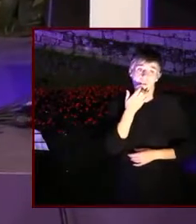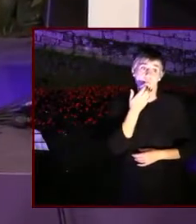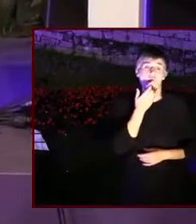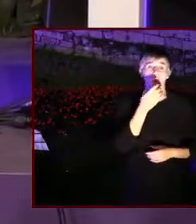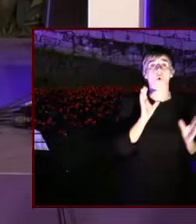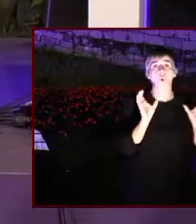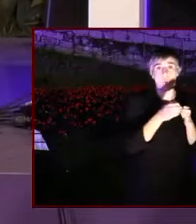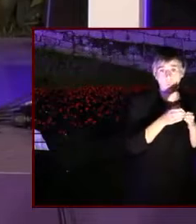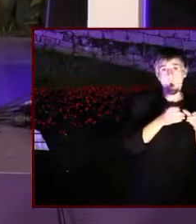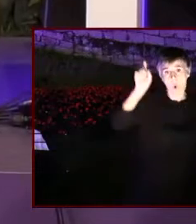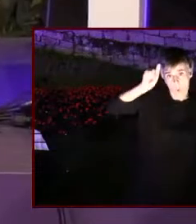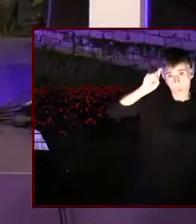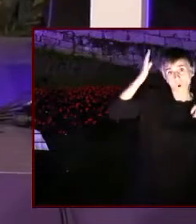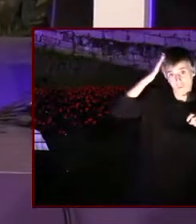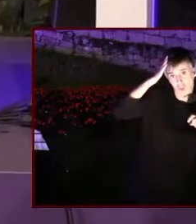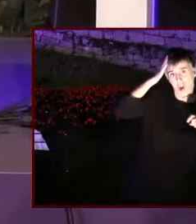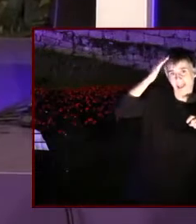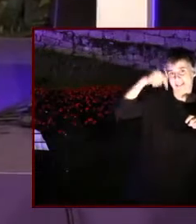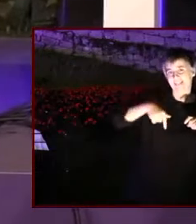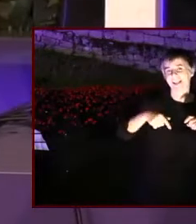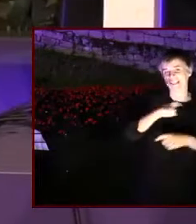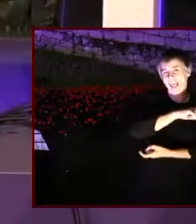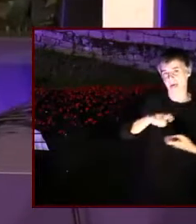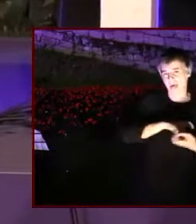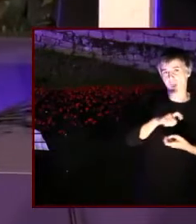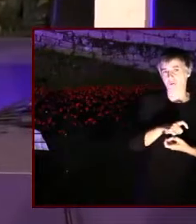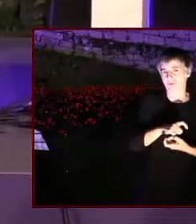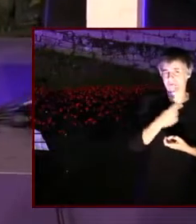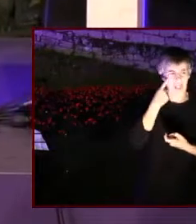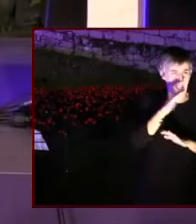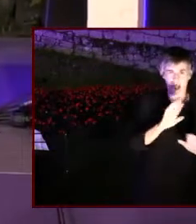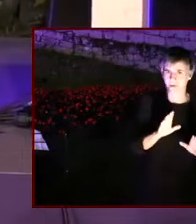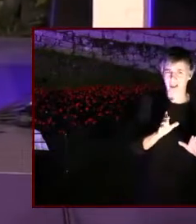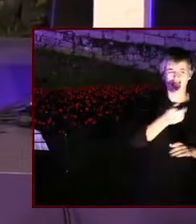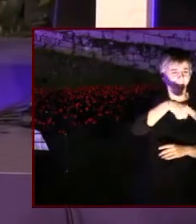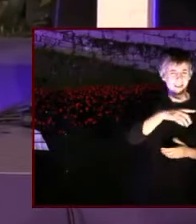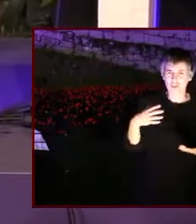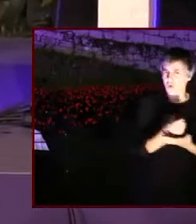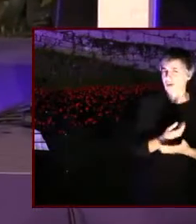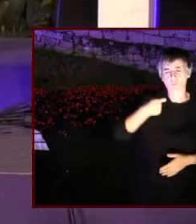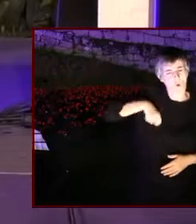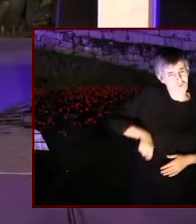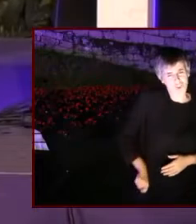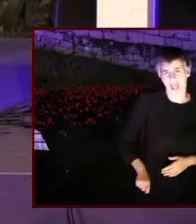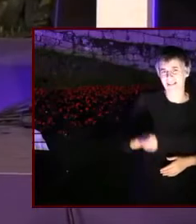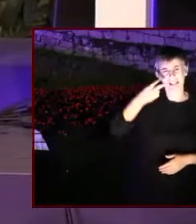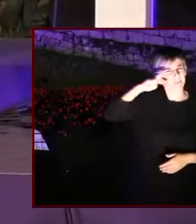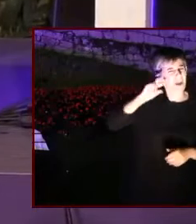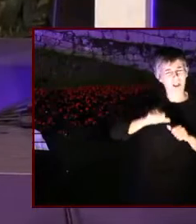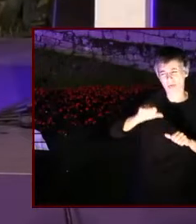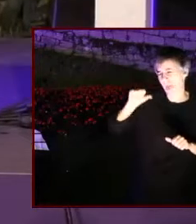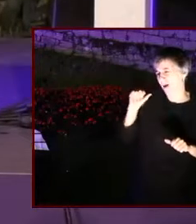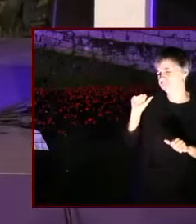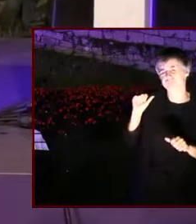que foi estupendo. Enormes profesionais todas elas, cunha gran experiencia na producción de eventos,